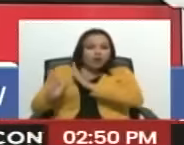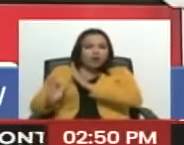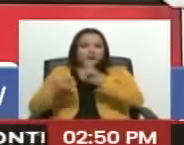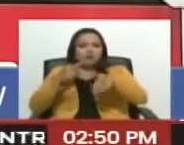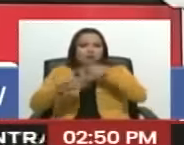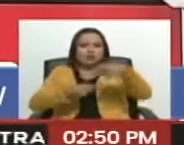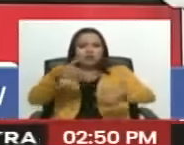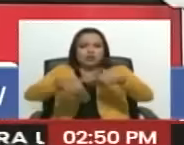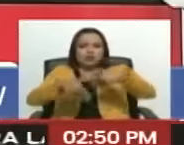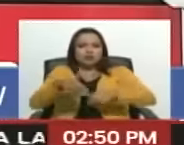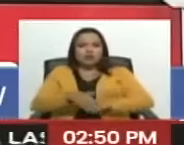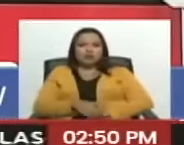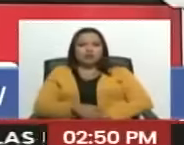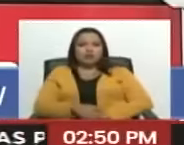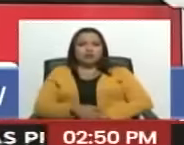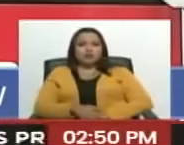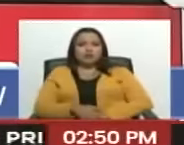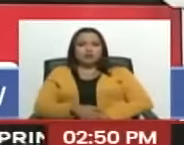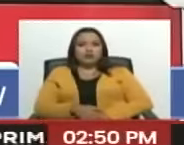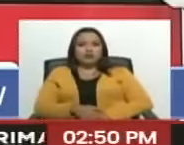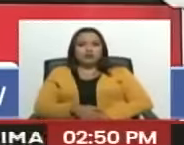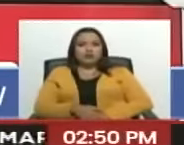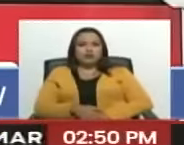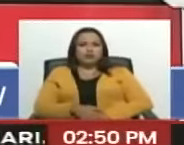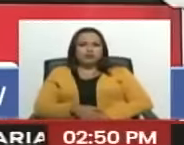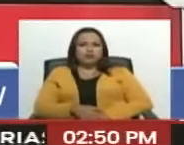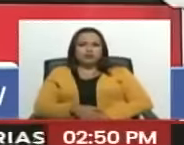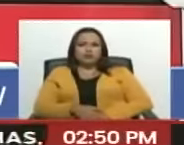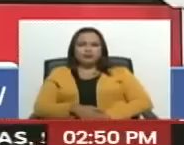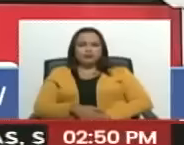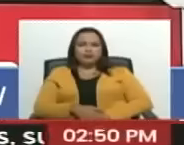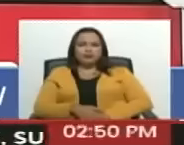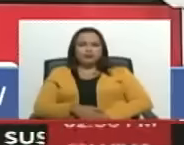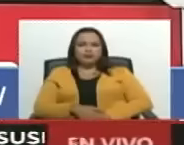nosotros hemos puesto en la mesa, y el país ha puesto en la mesa,